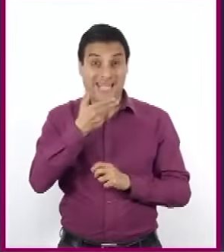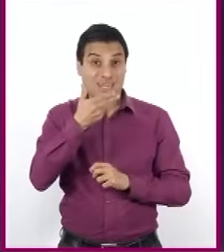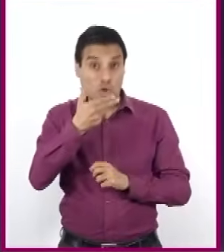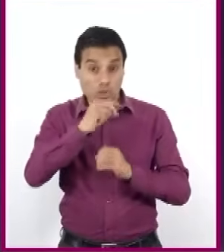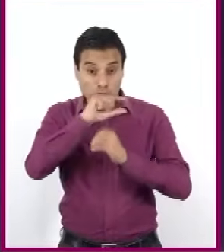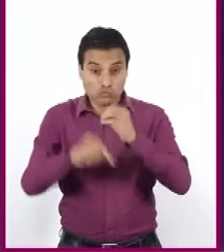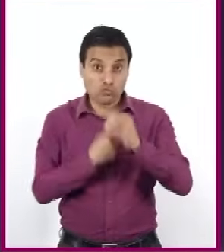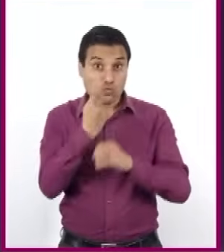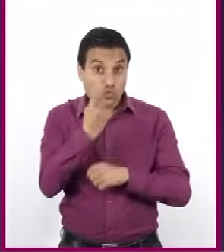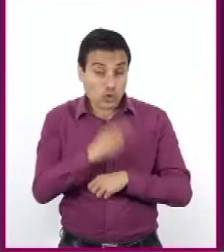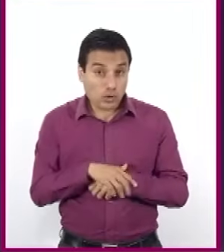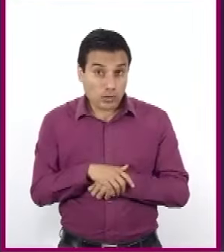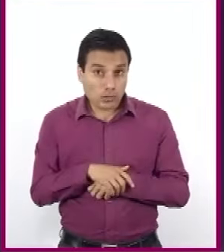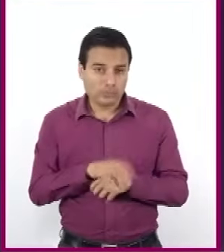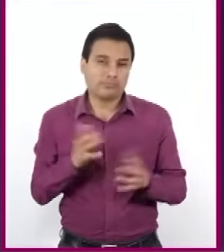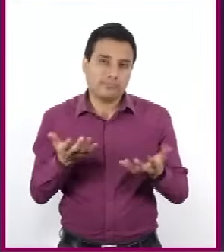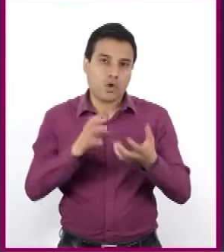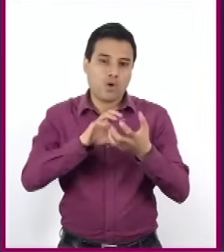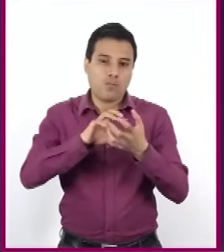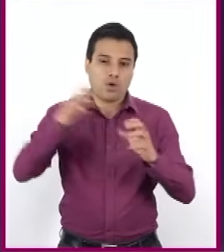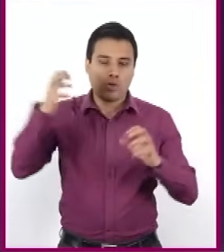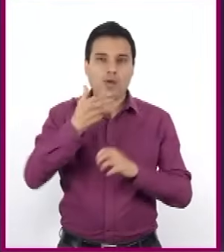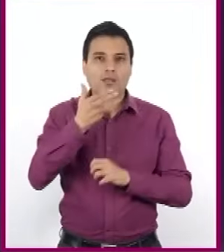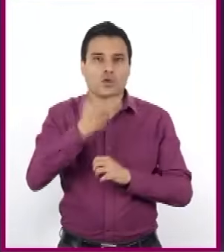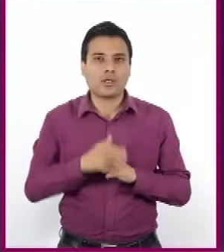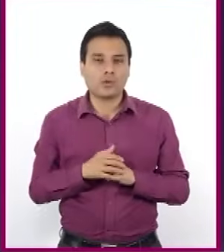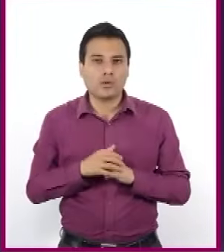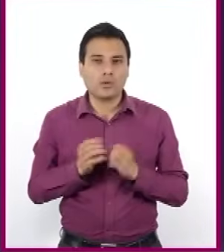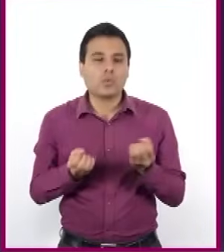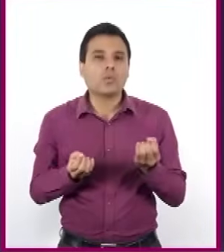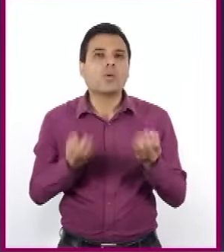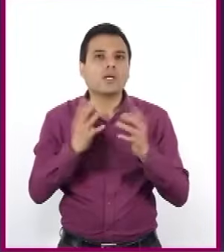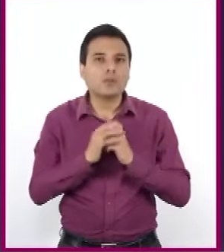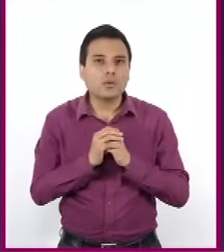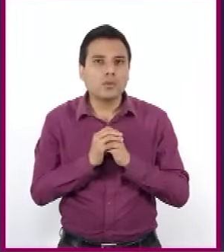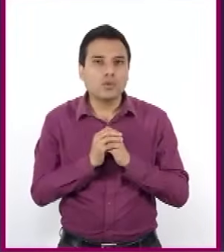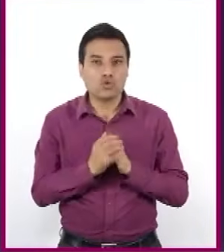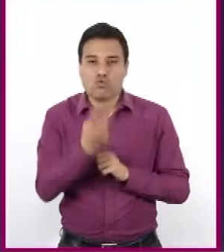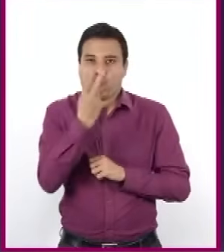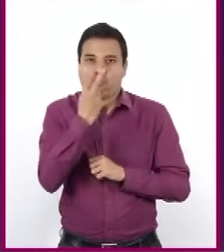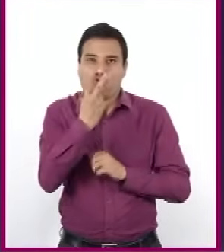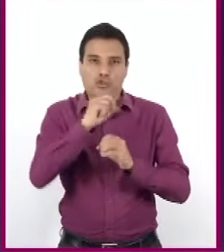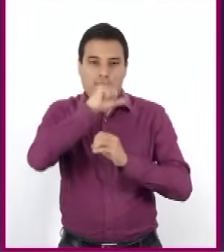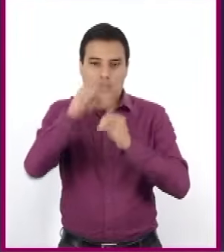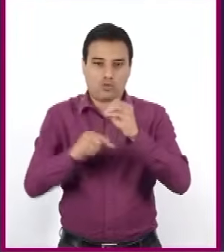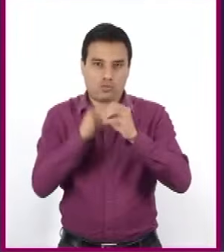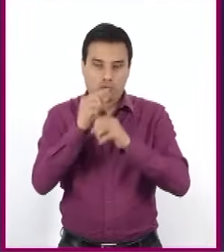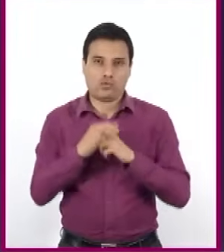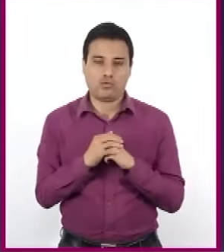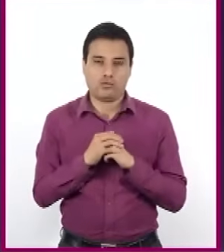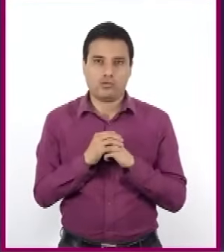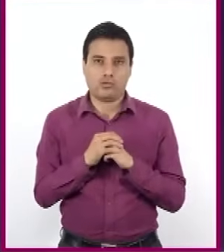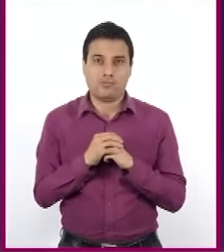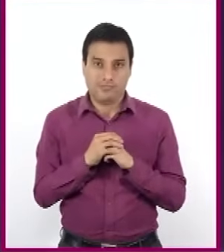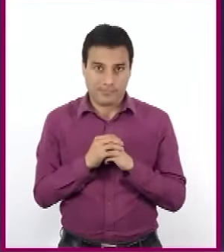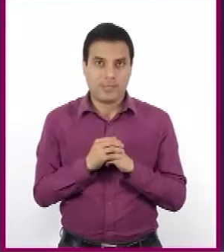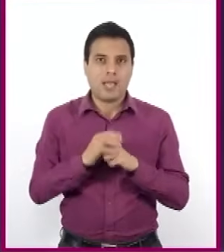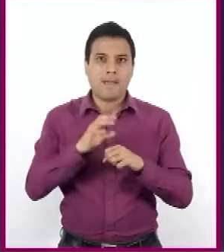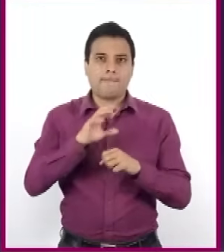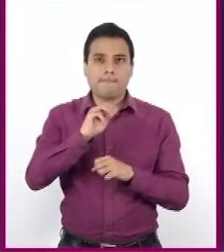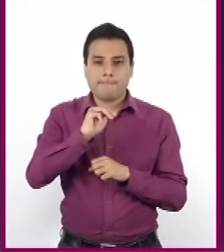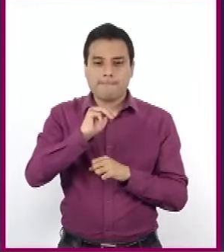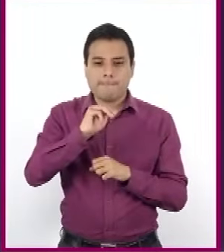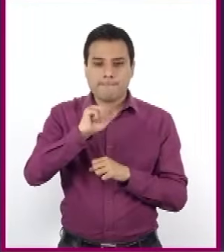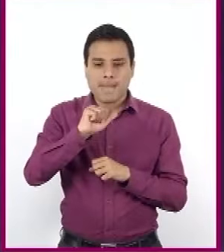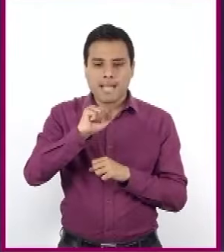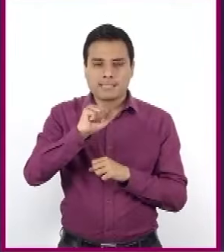unidad, sabemos que la molécula del hidrógeno gaseoso está compuesta por 2 átomos, entonces la masa molecular